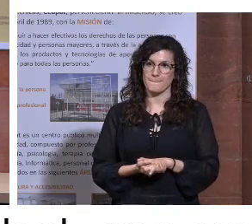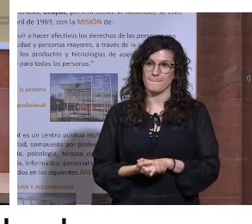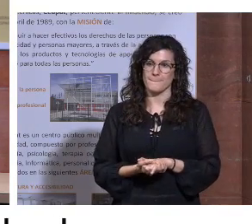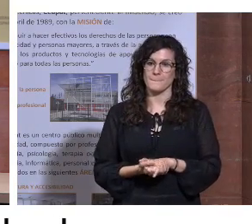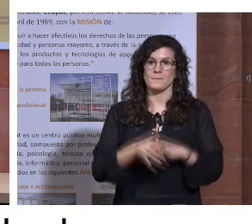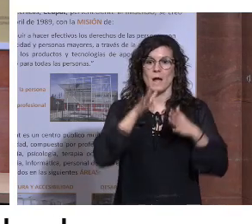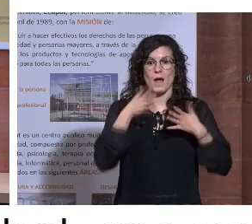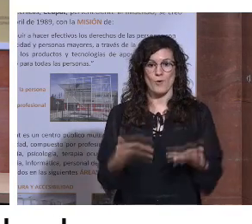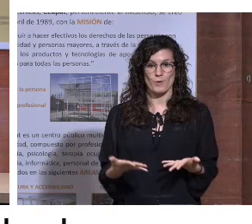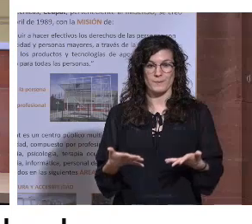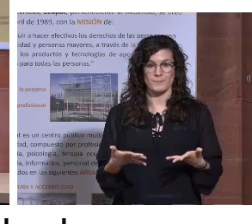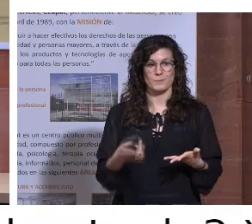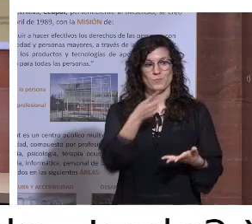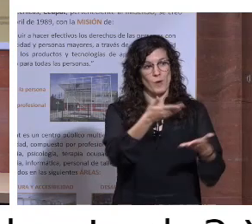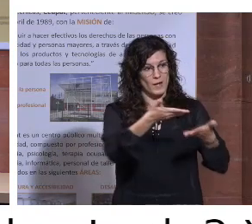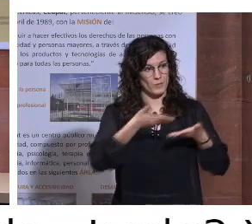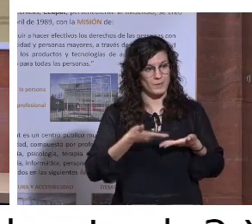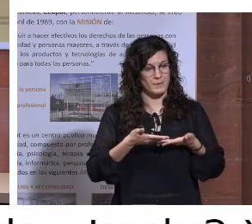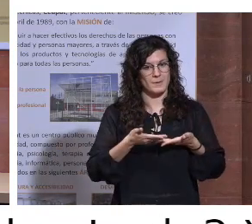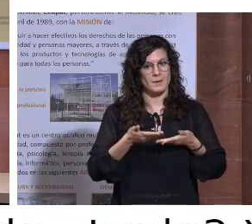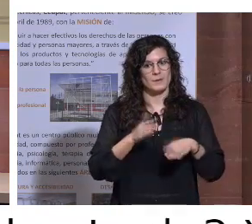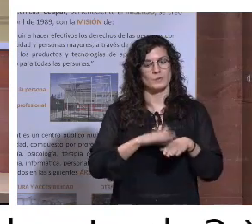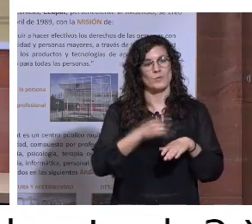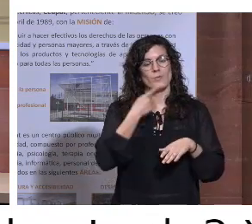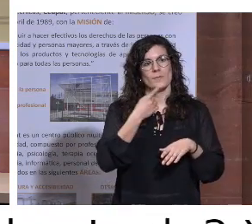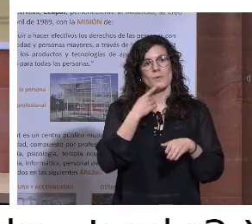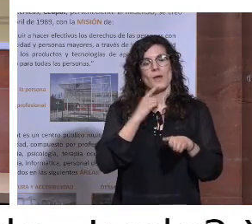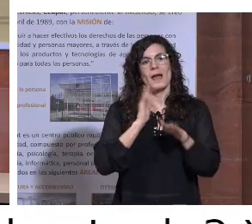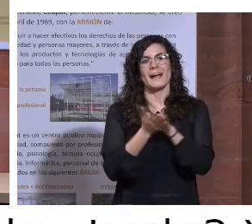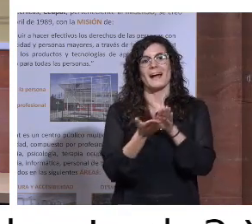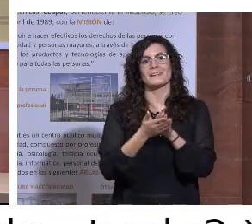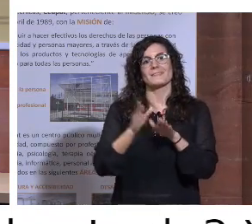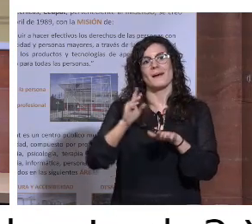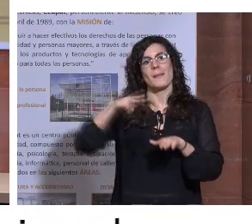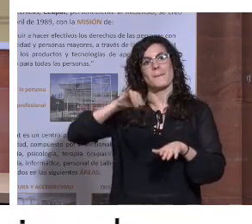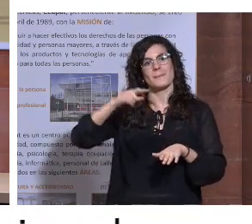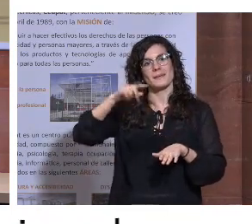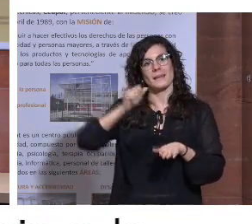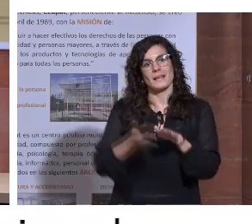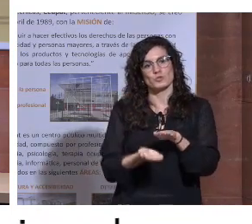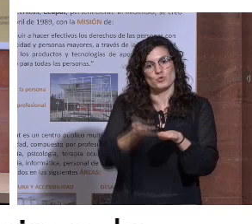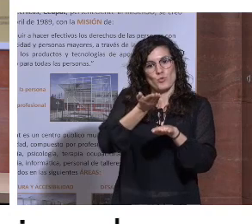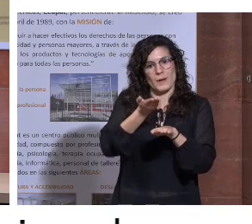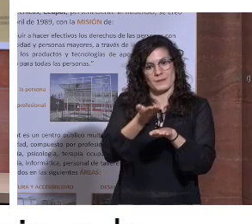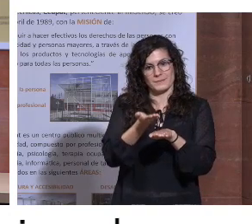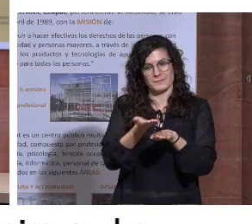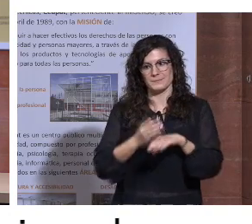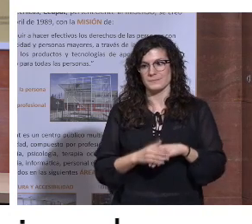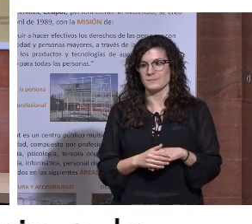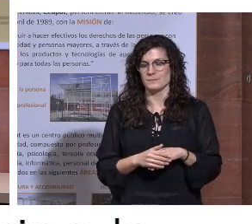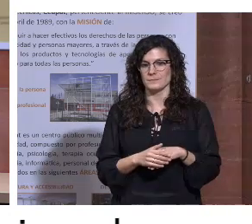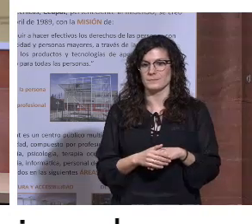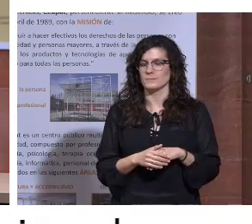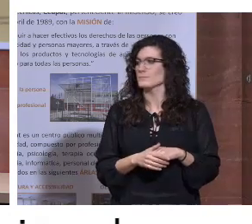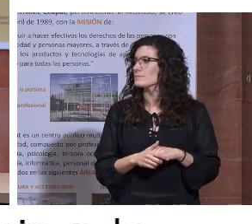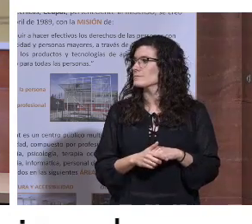Y ahora me vas a ayudar para decir a la carta de Miguel que suba. ¿Vale? Que